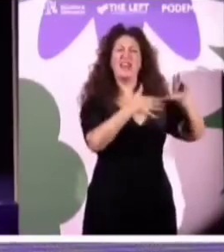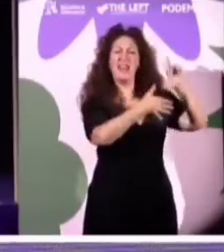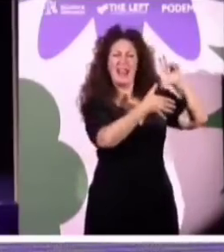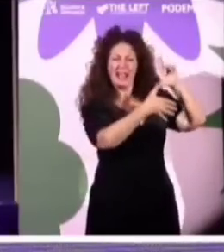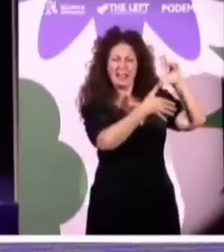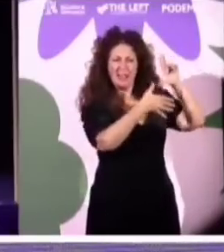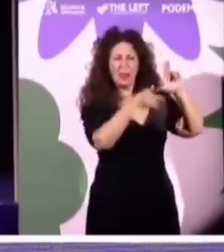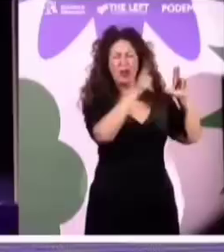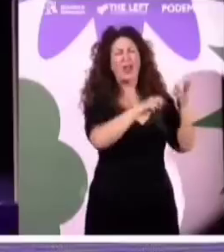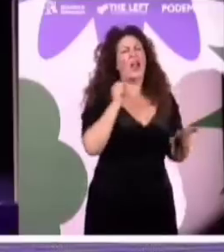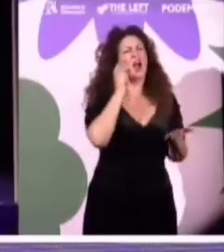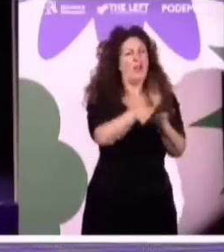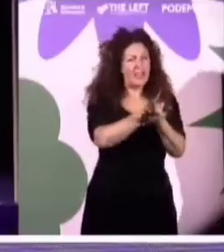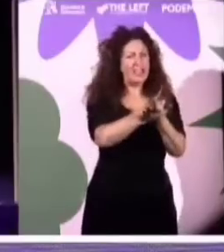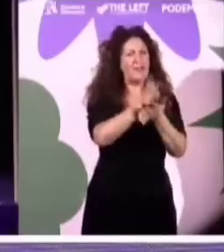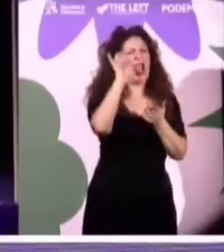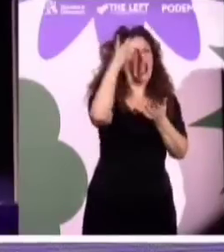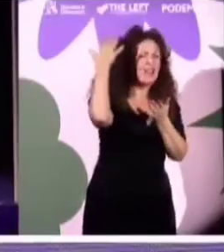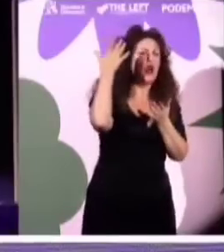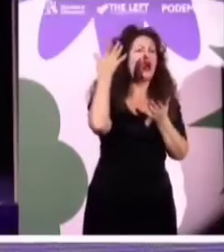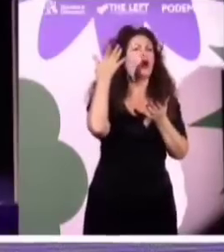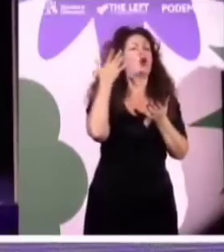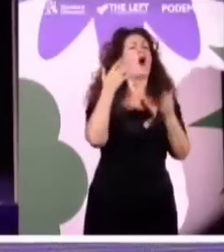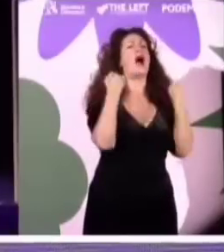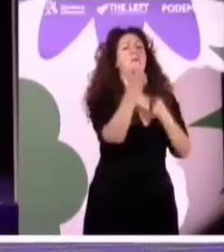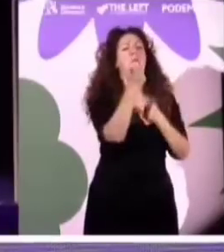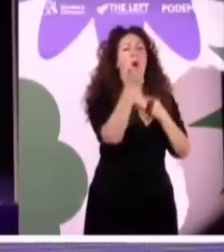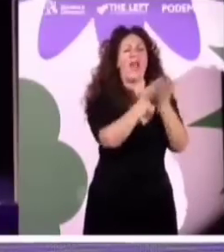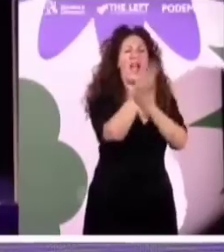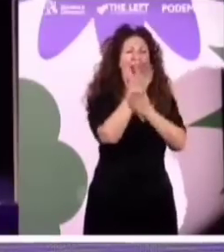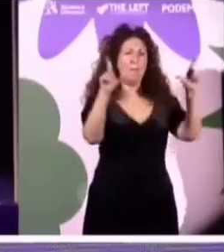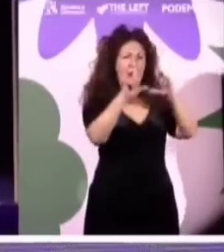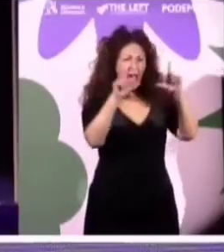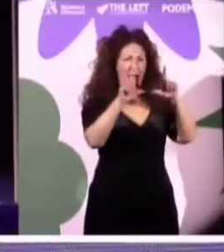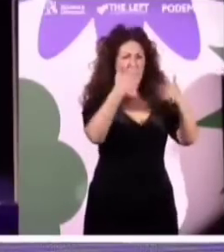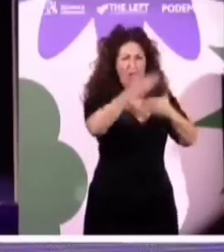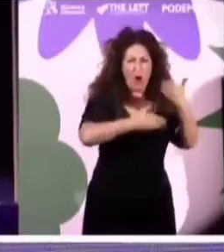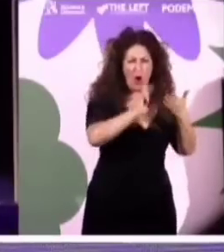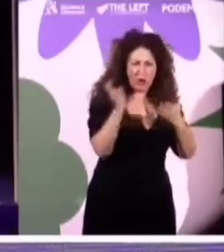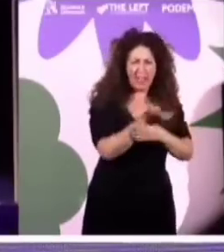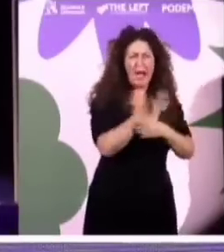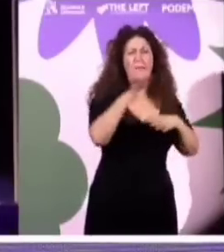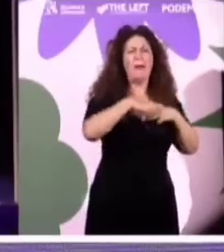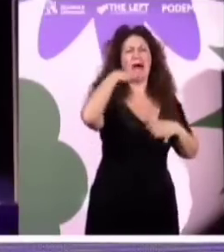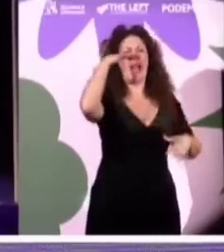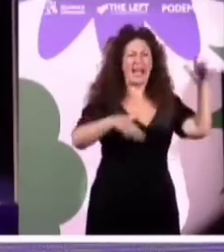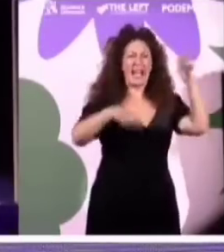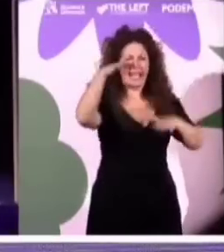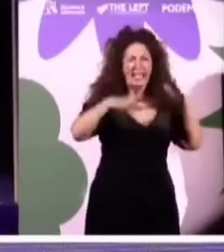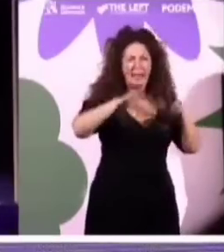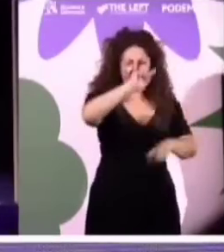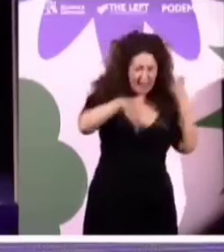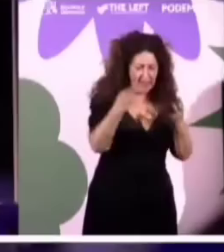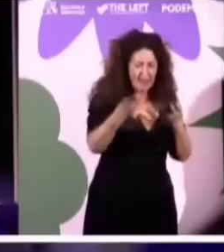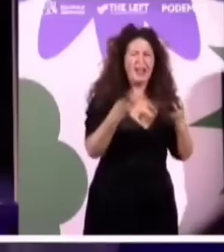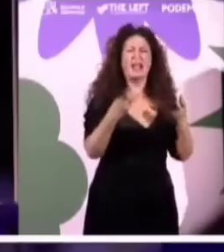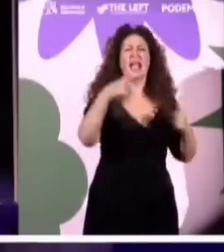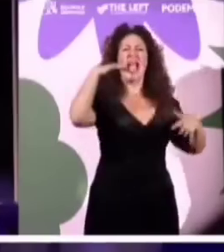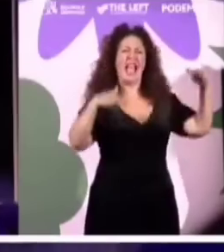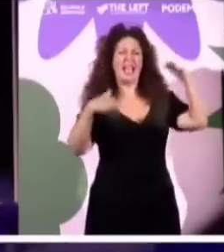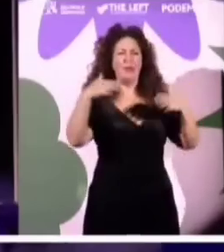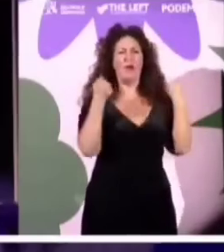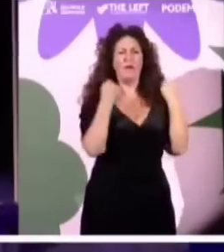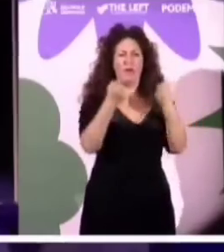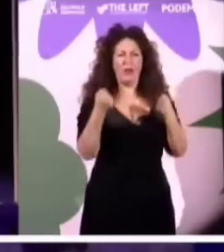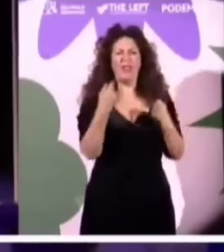un desafío ideológico al poder mediático para corregir, para reequilibrar esa correlación de fuerzas. Necesitamos